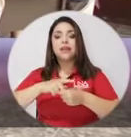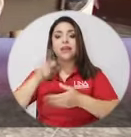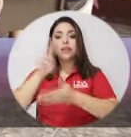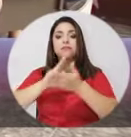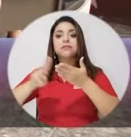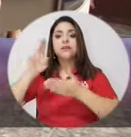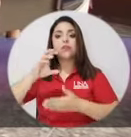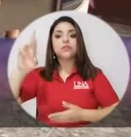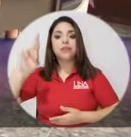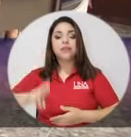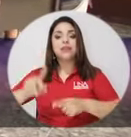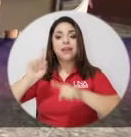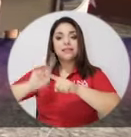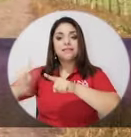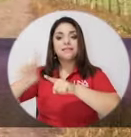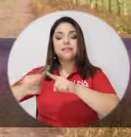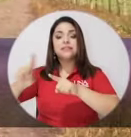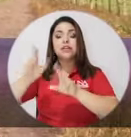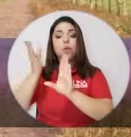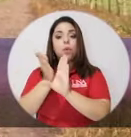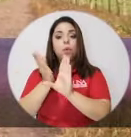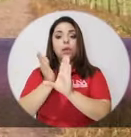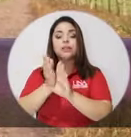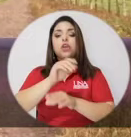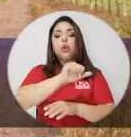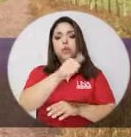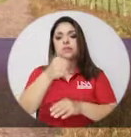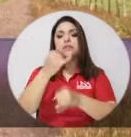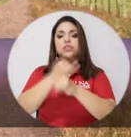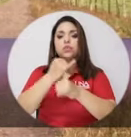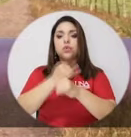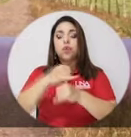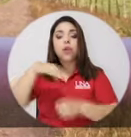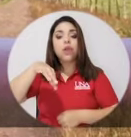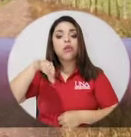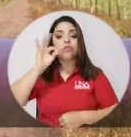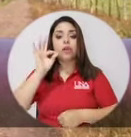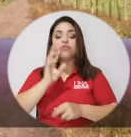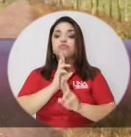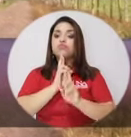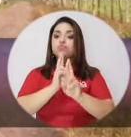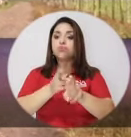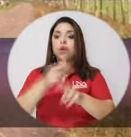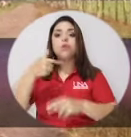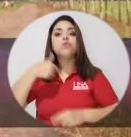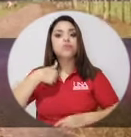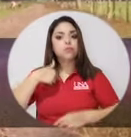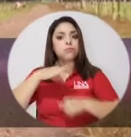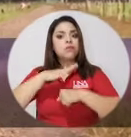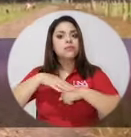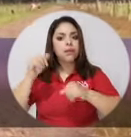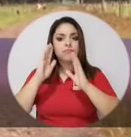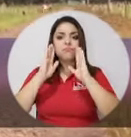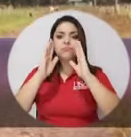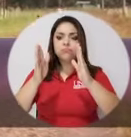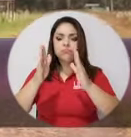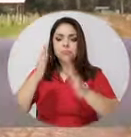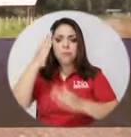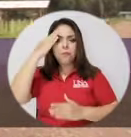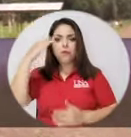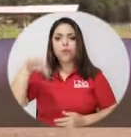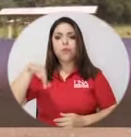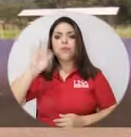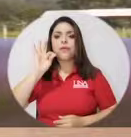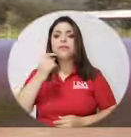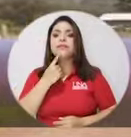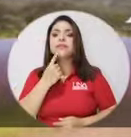UCR junto a varias instituciones, donde encontraron un resultado que me llamó mucho la atención, y es que encontraron que las